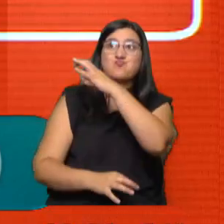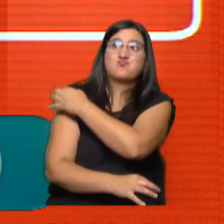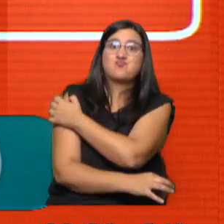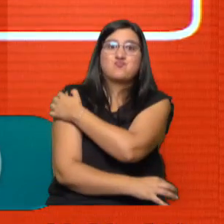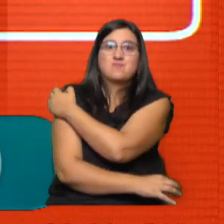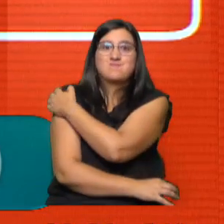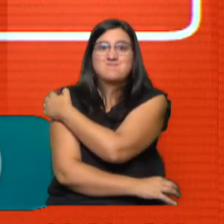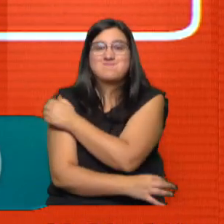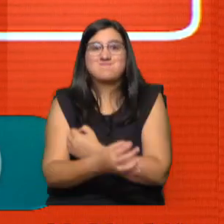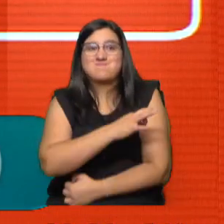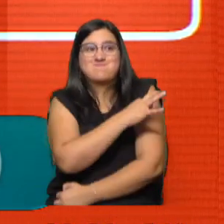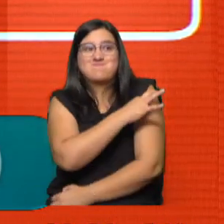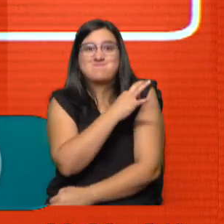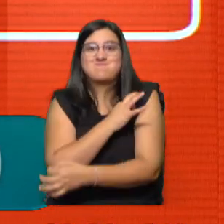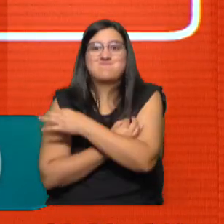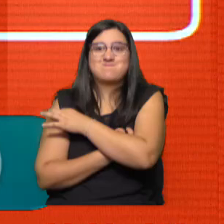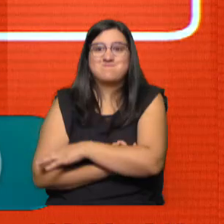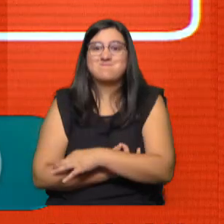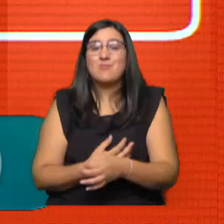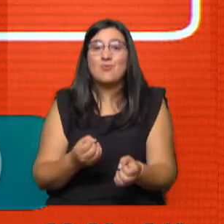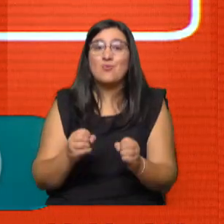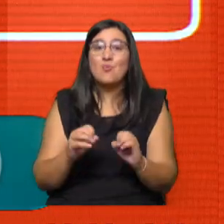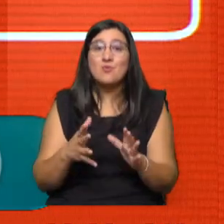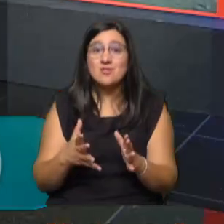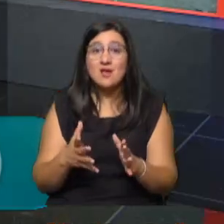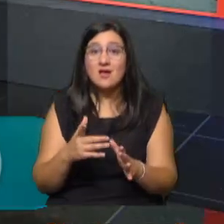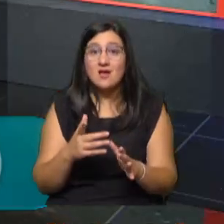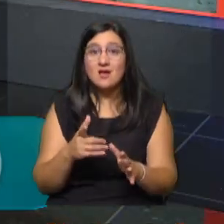pequeños que pican y chupan la sangre. ¿Cómo está ahí en el parque?